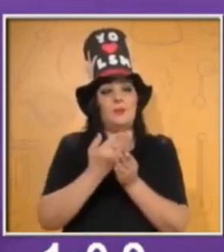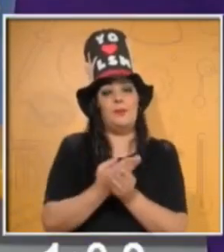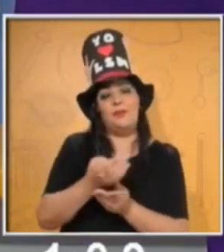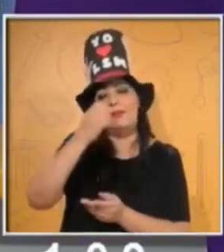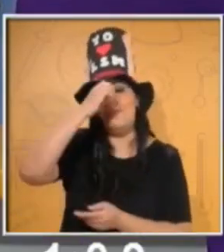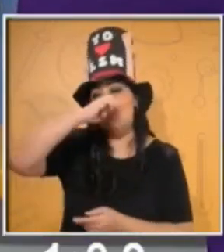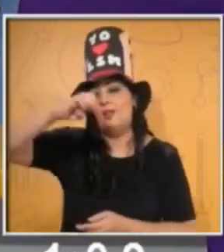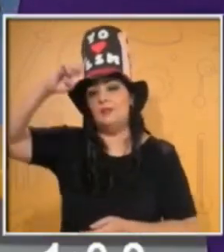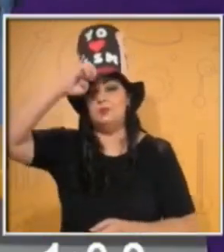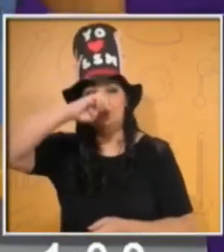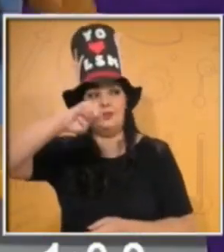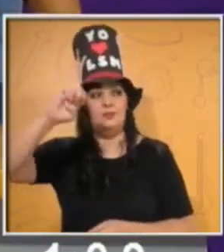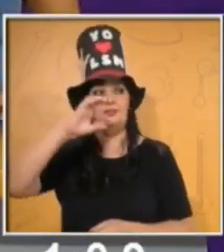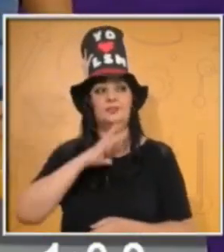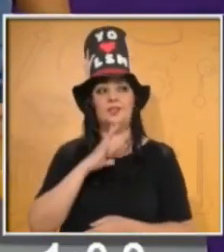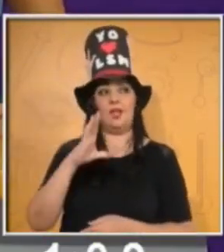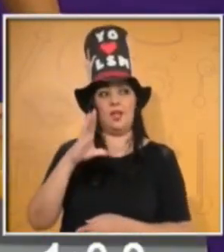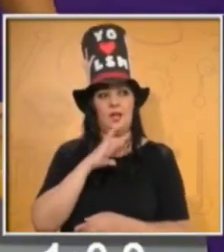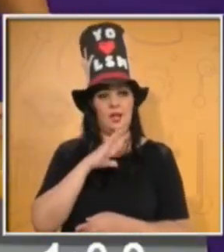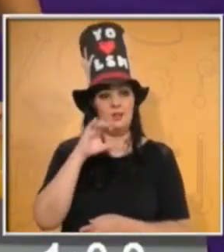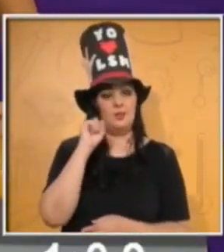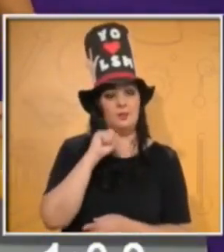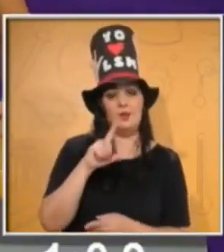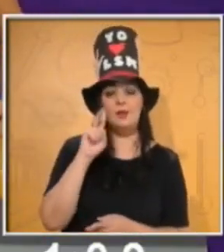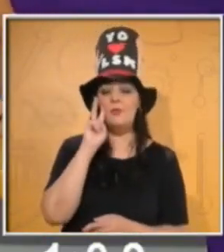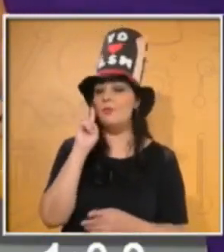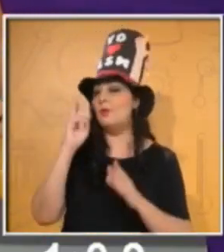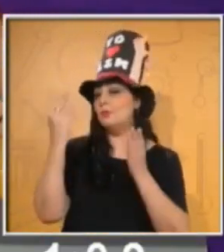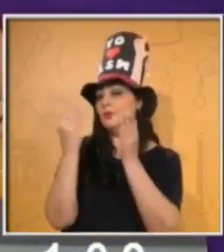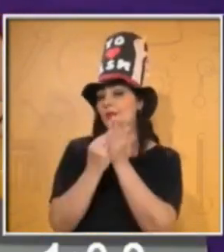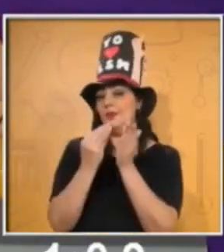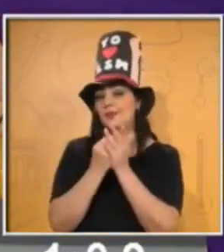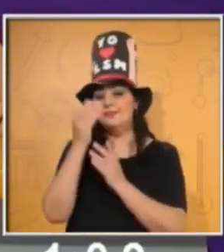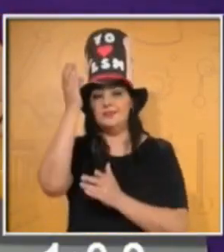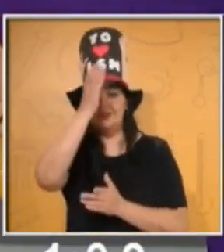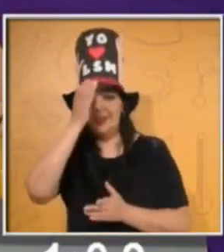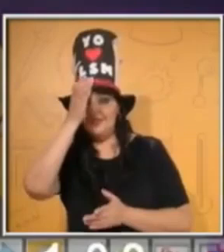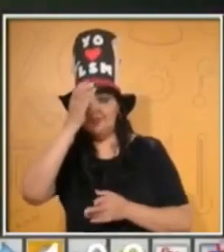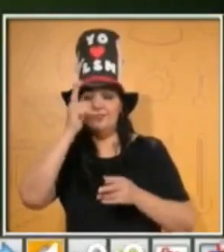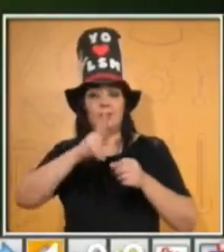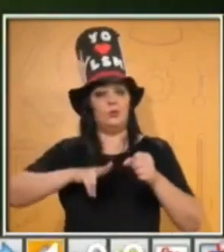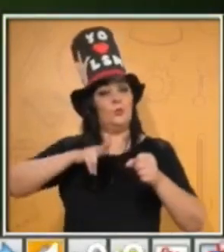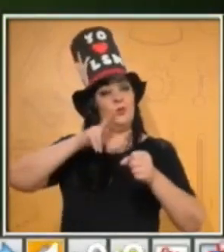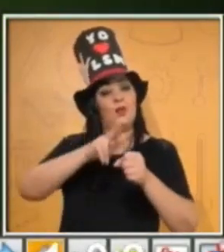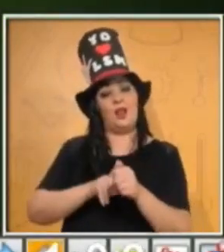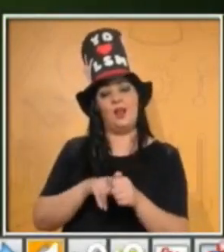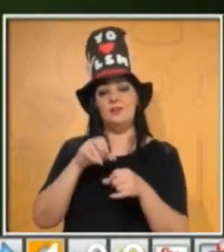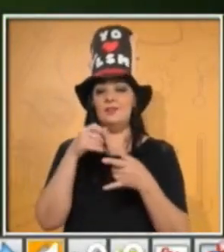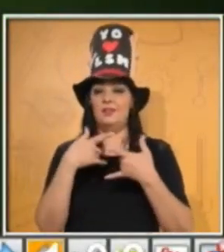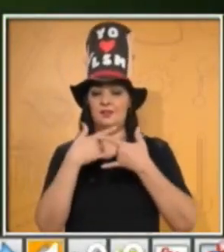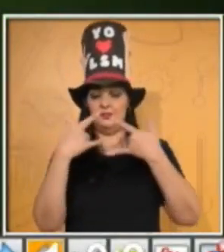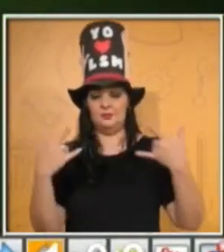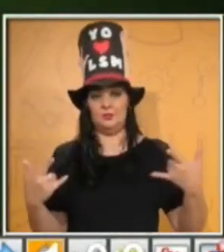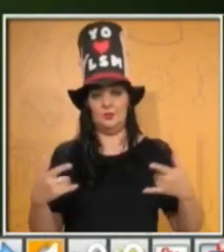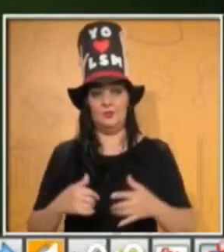experiencias. Vemos la clase de Ciencias Naturales y de Historia. Si me ayudan por favor en pantalla.